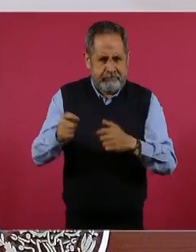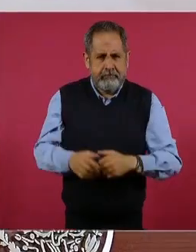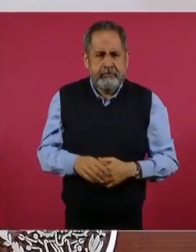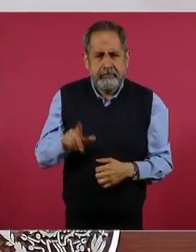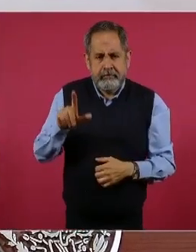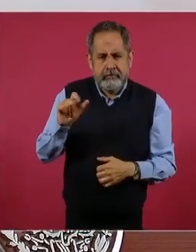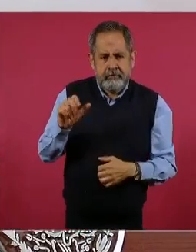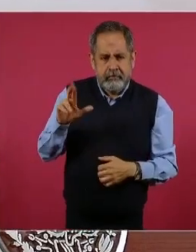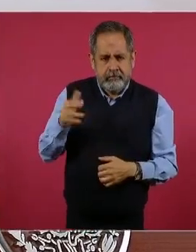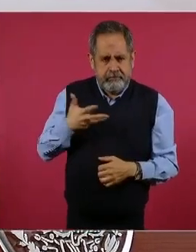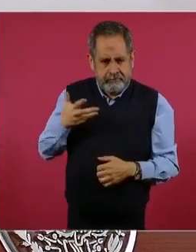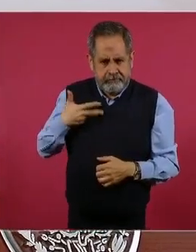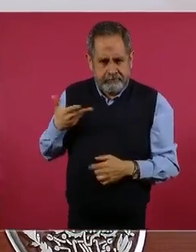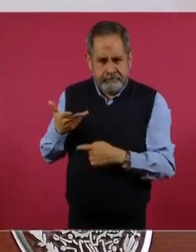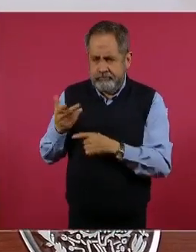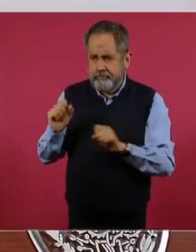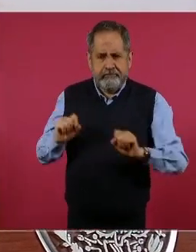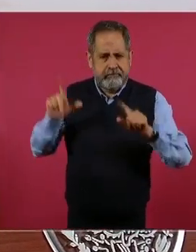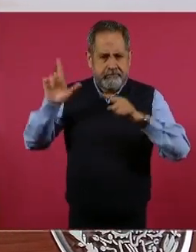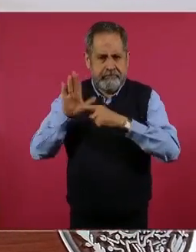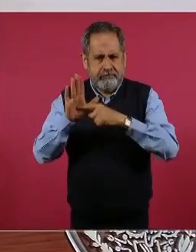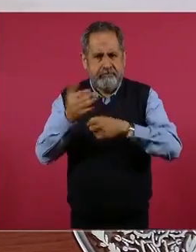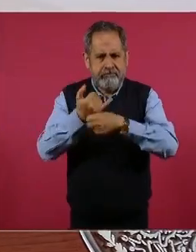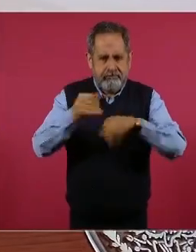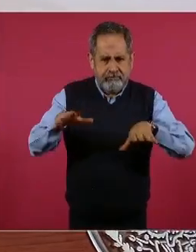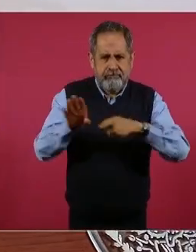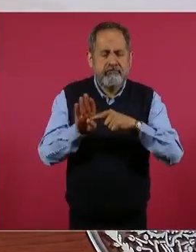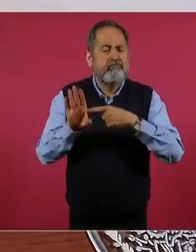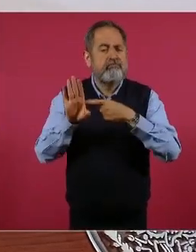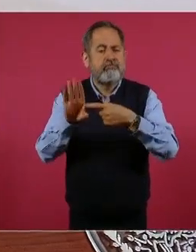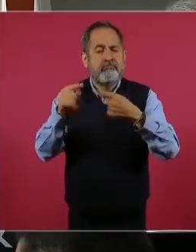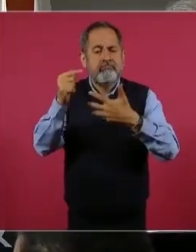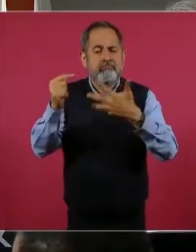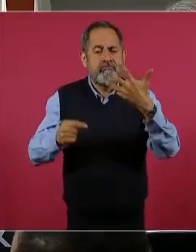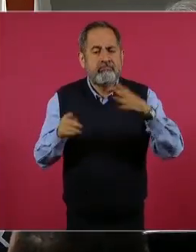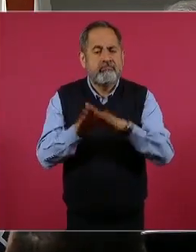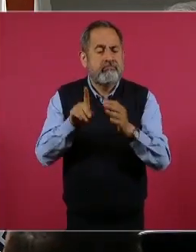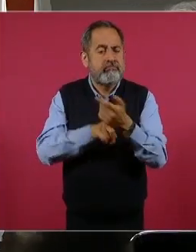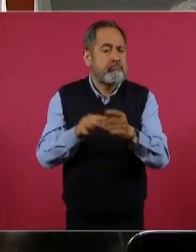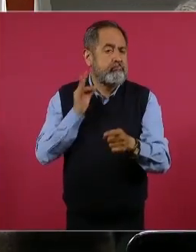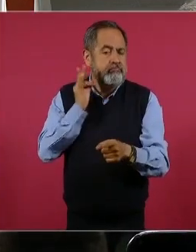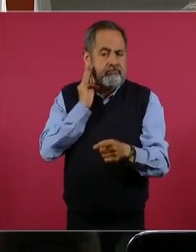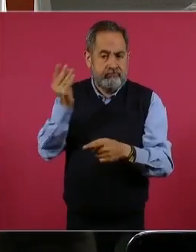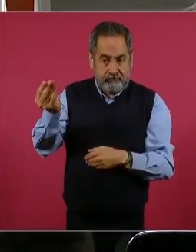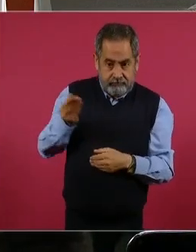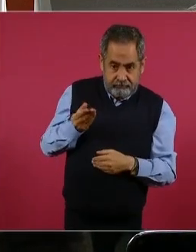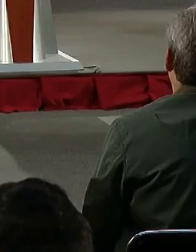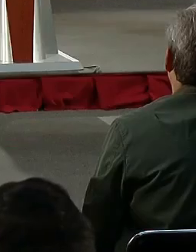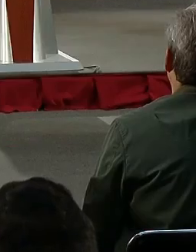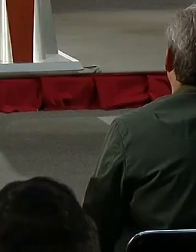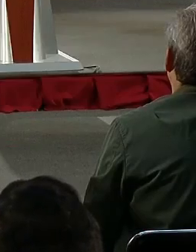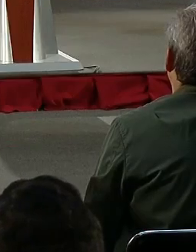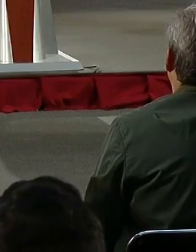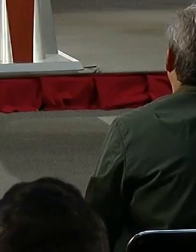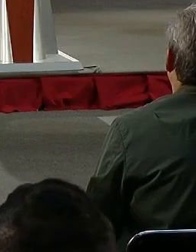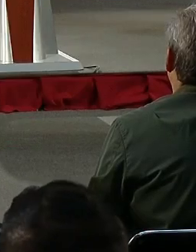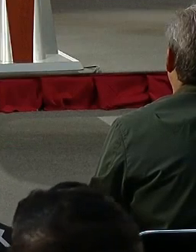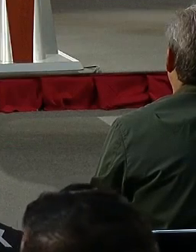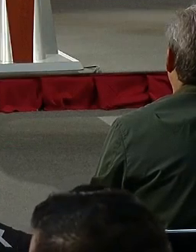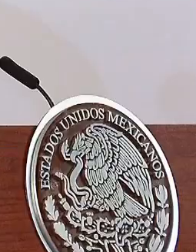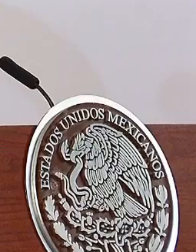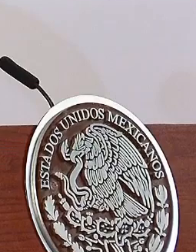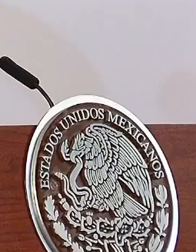Laura nos manda el informe que me envió el fiscal Hertz sobre